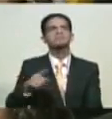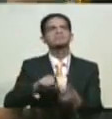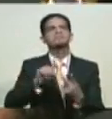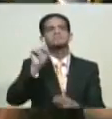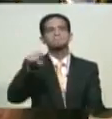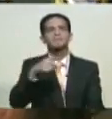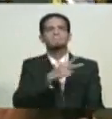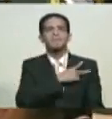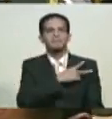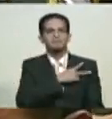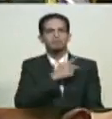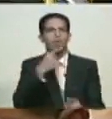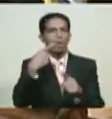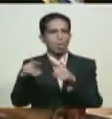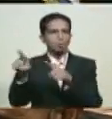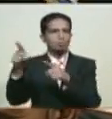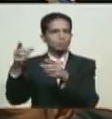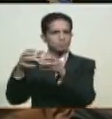televisora